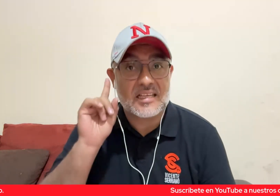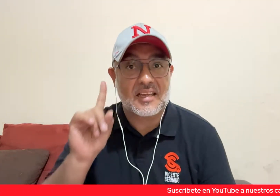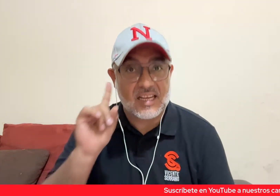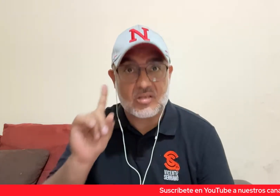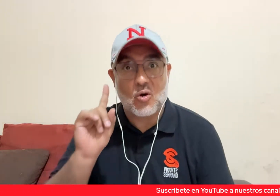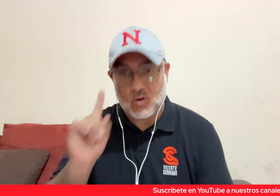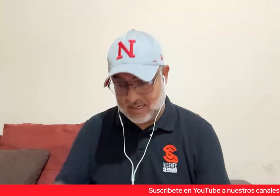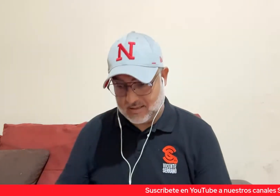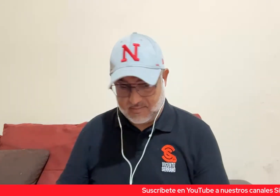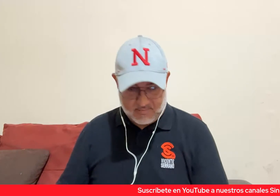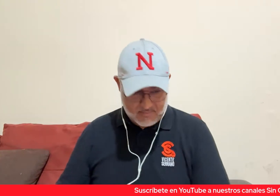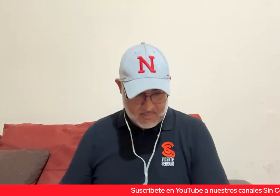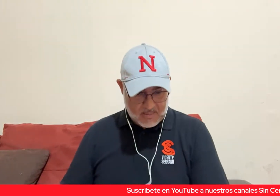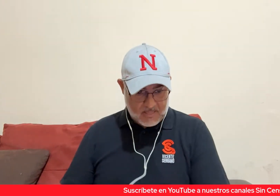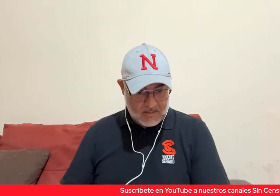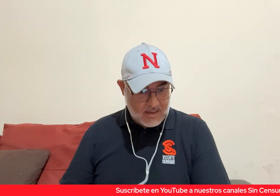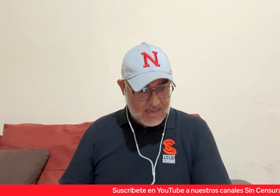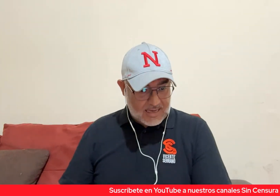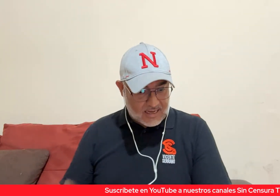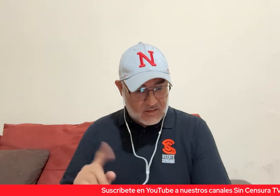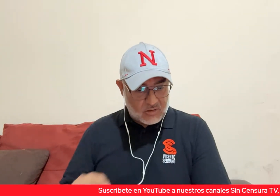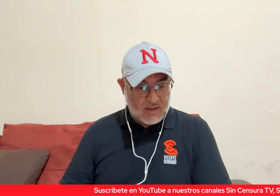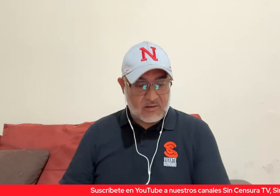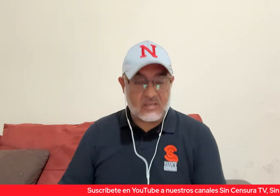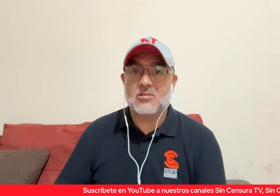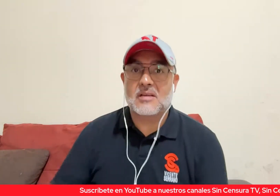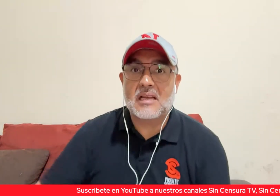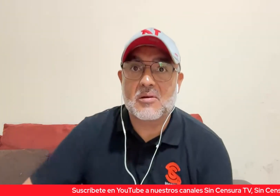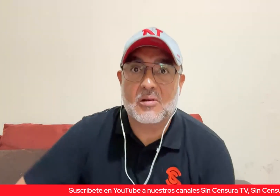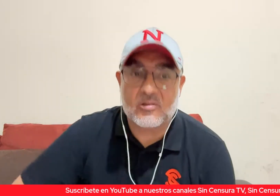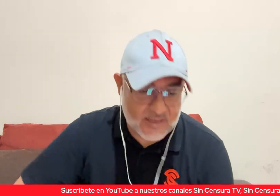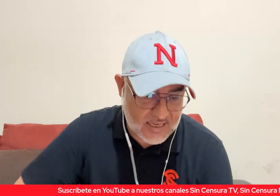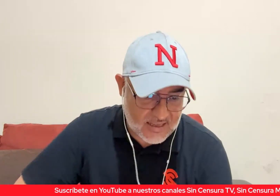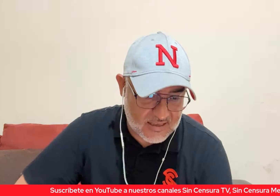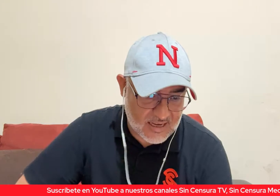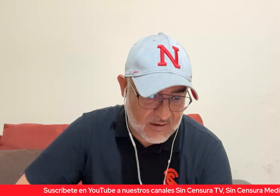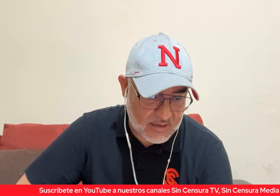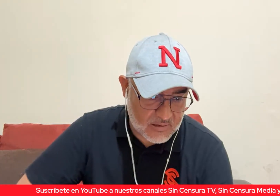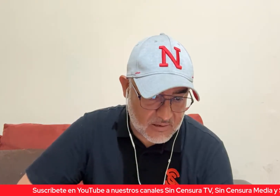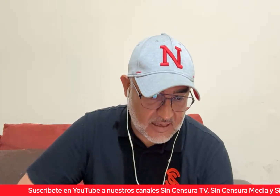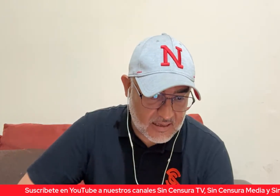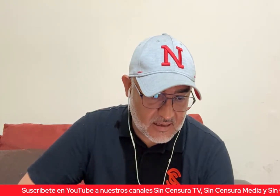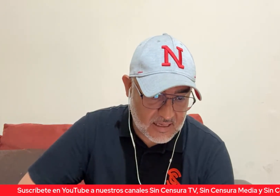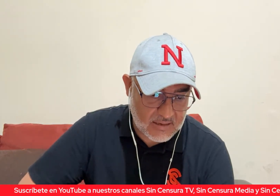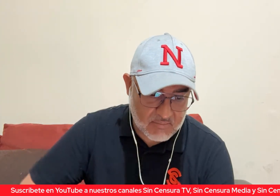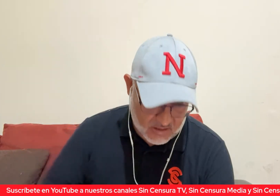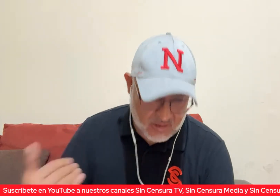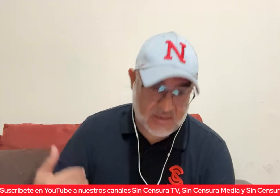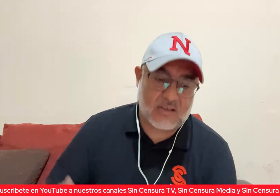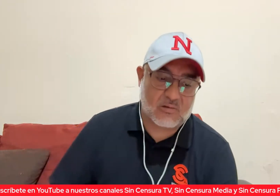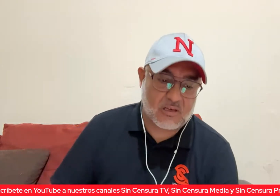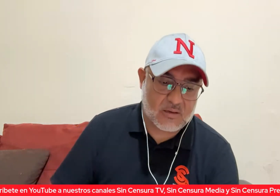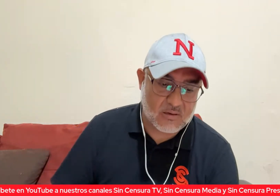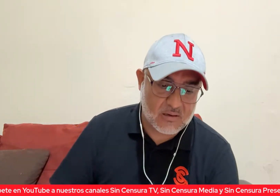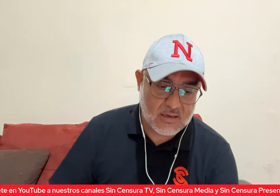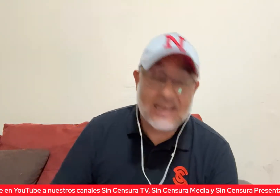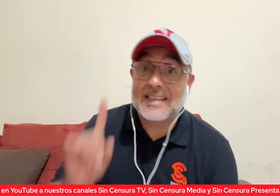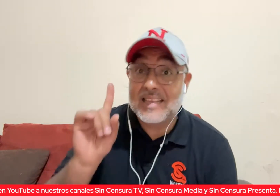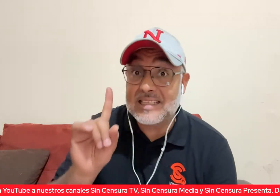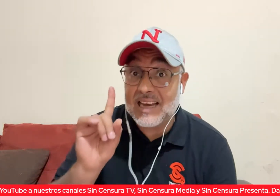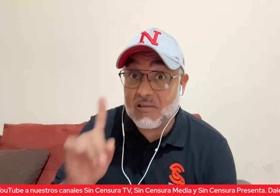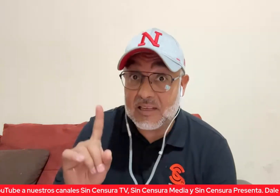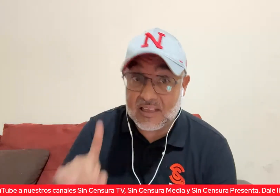Sevilla, hace 3 horas que retomaron esto del libro de los farsantes de la 4T y mencionan a tu